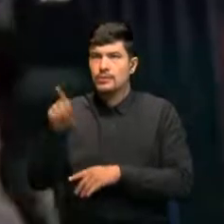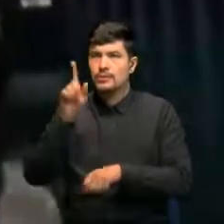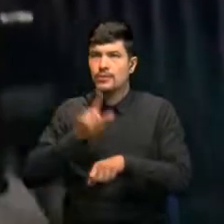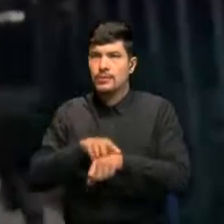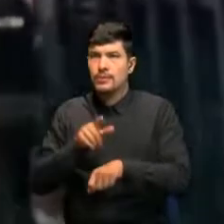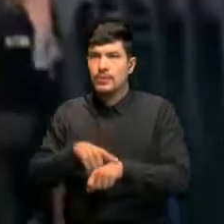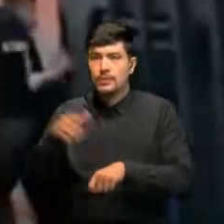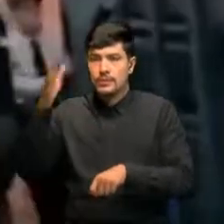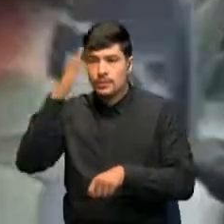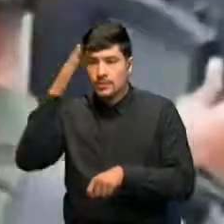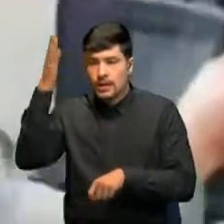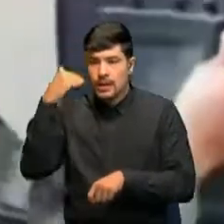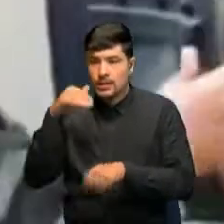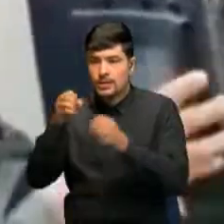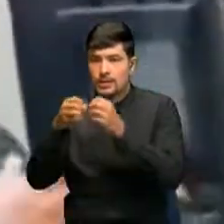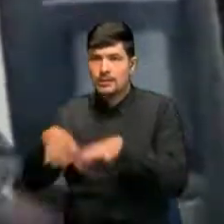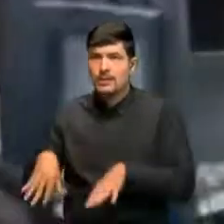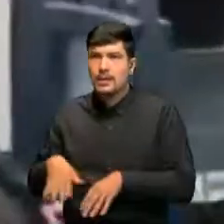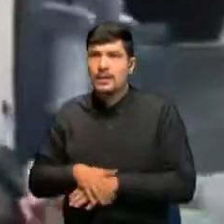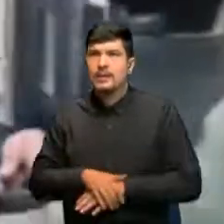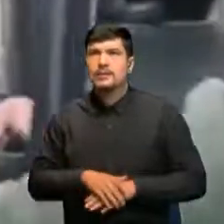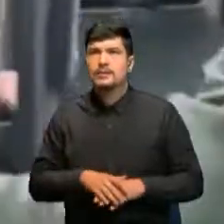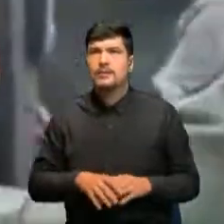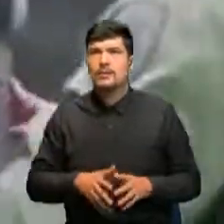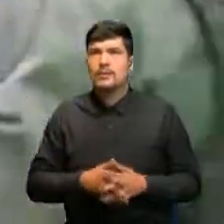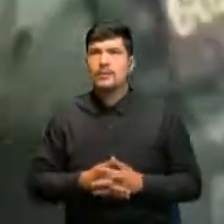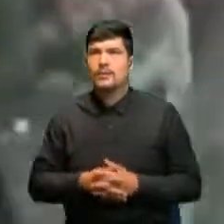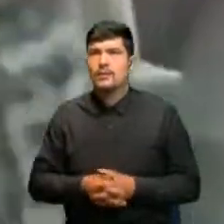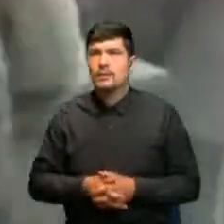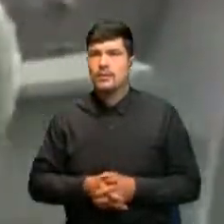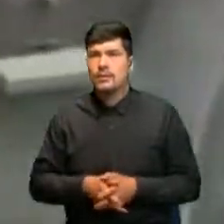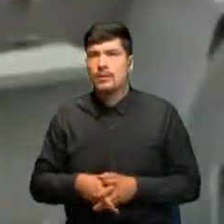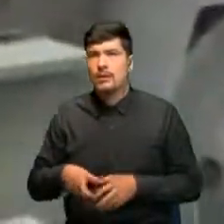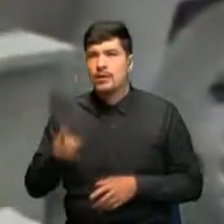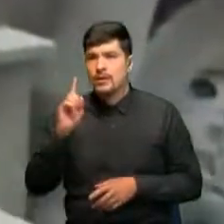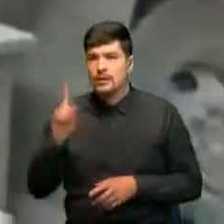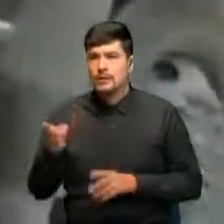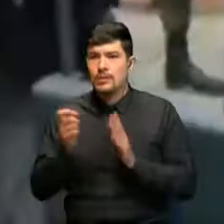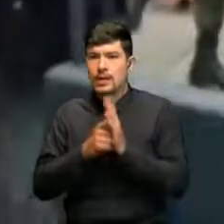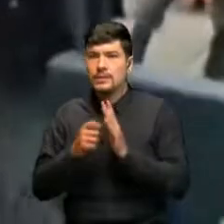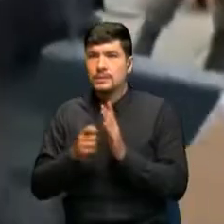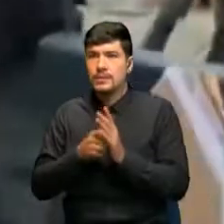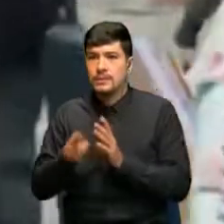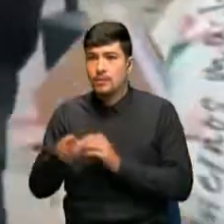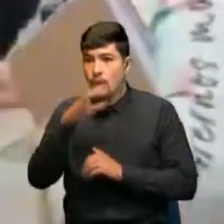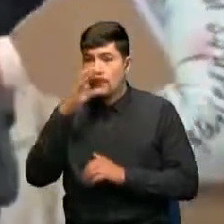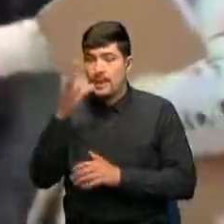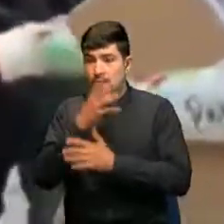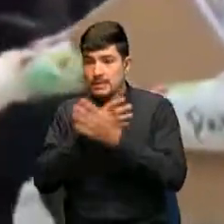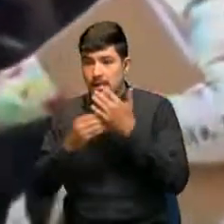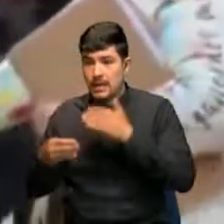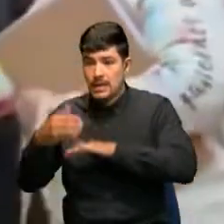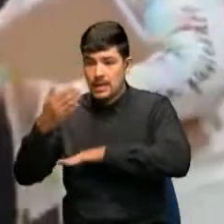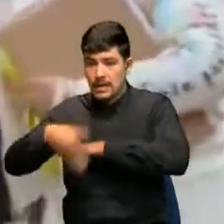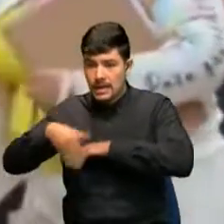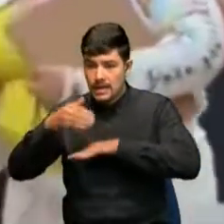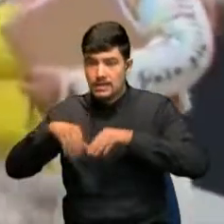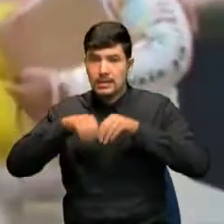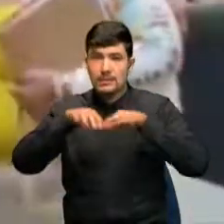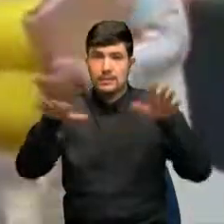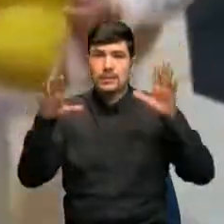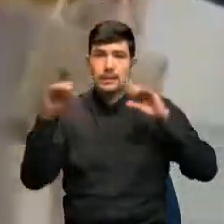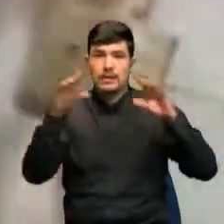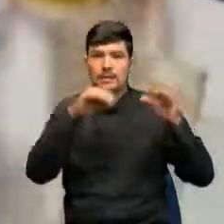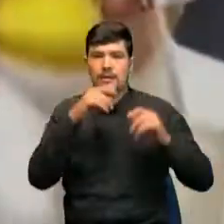supo de la desaparición de ella, digamos las veces que salió por los medios a hablar, pues